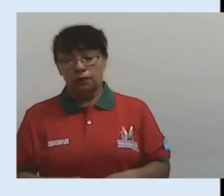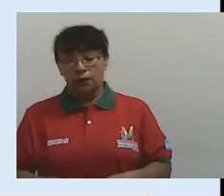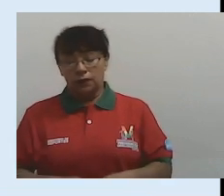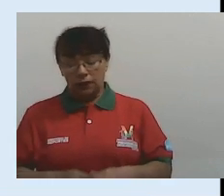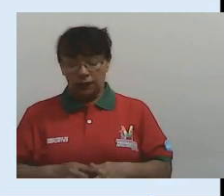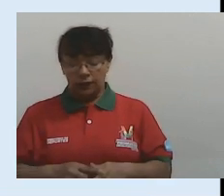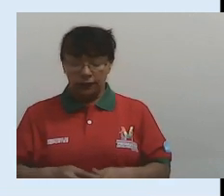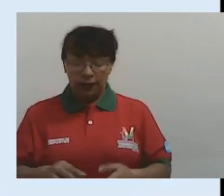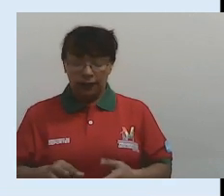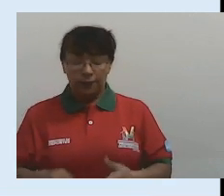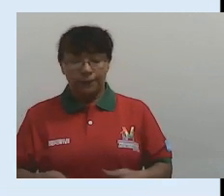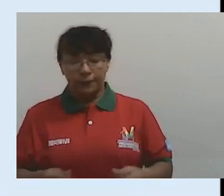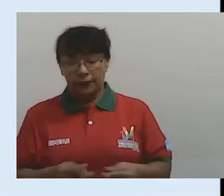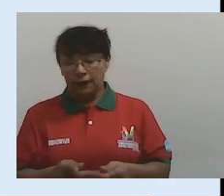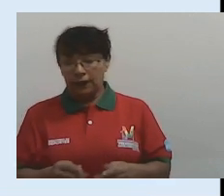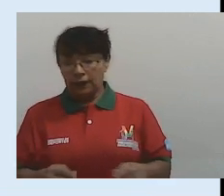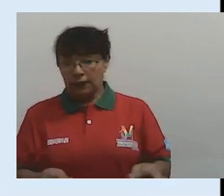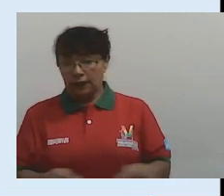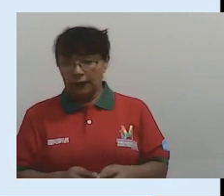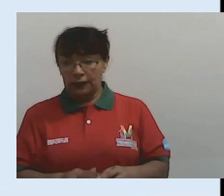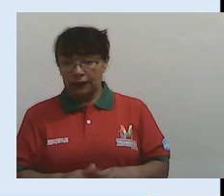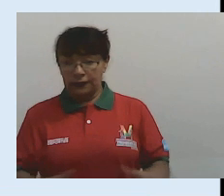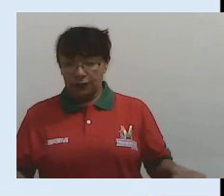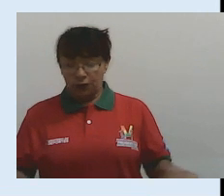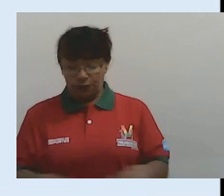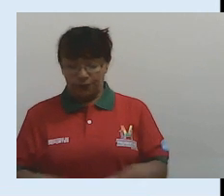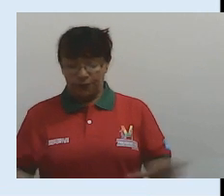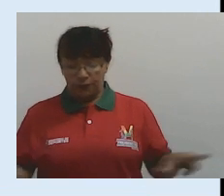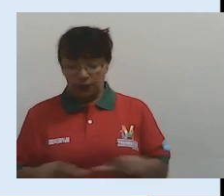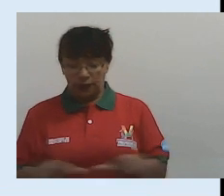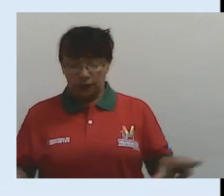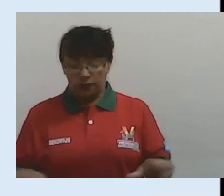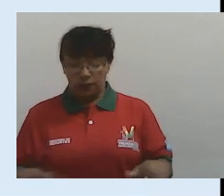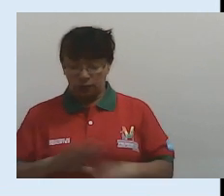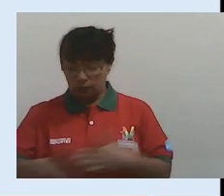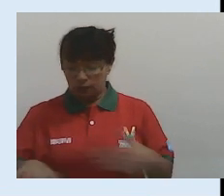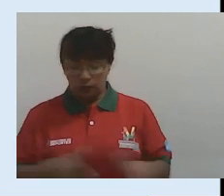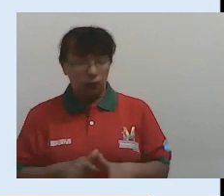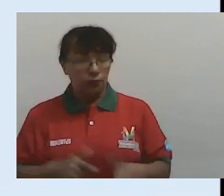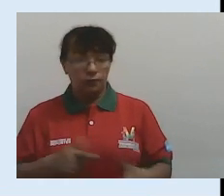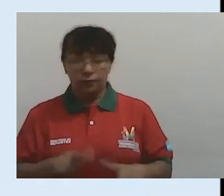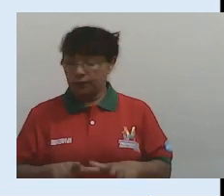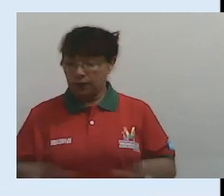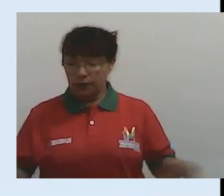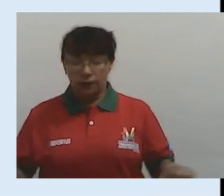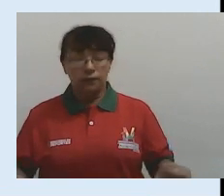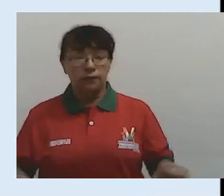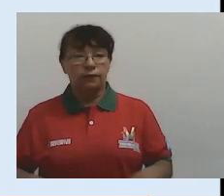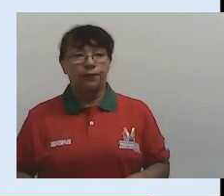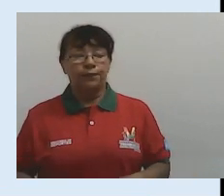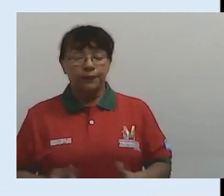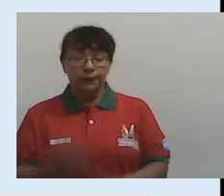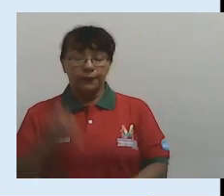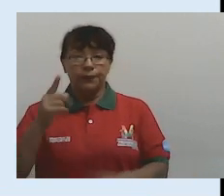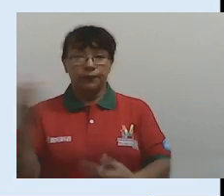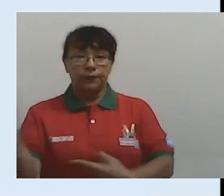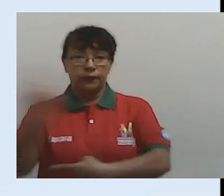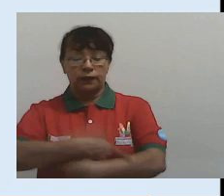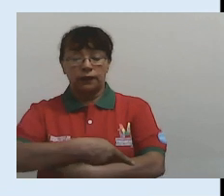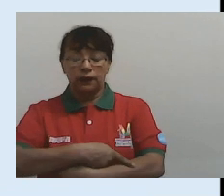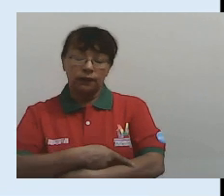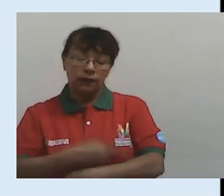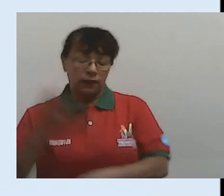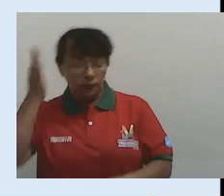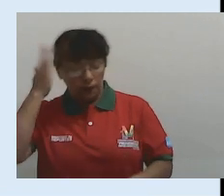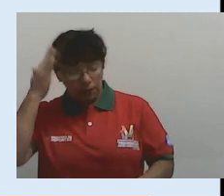planillaje. Tienen que establecer el programa de pruebas. Eso significa que tienen que saber el primer día qué pruebas van a hacer, el